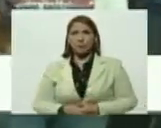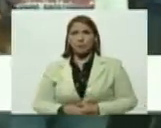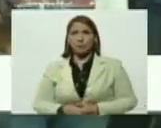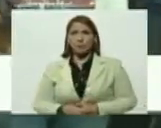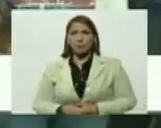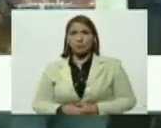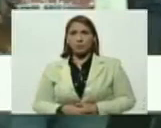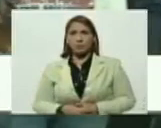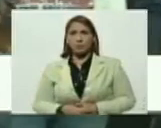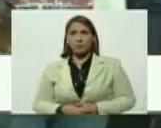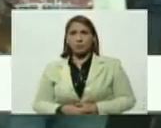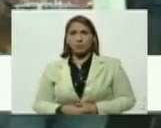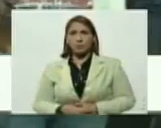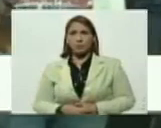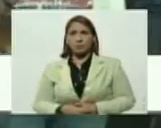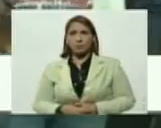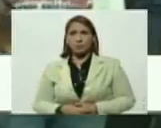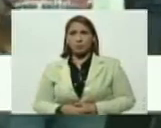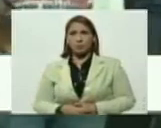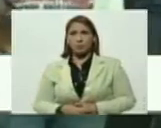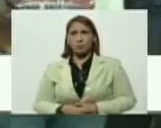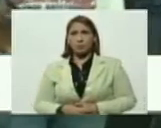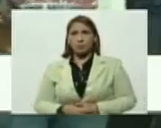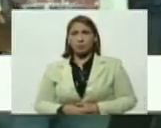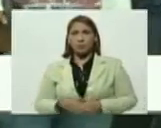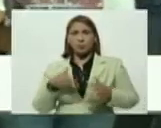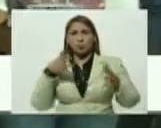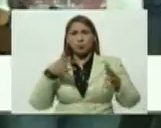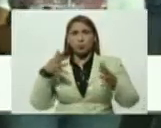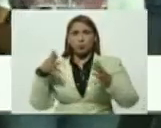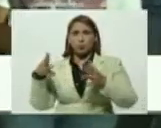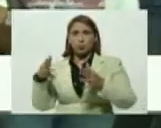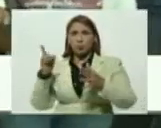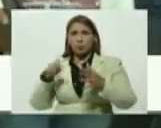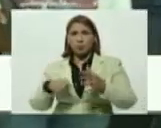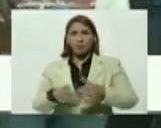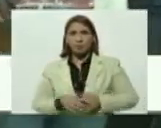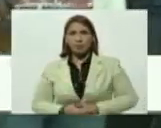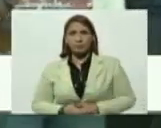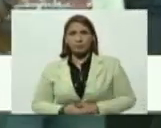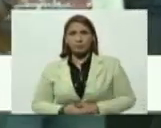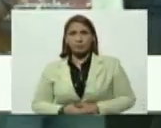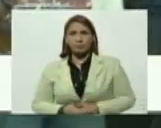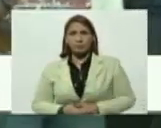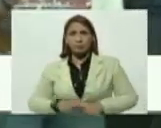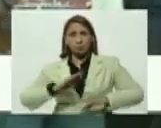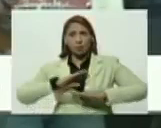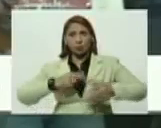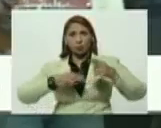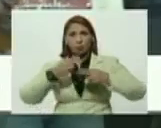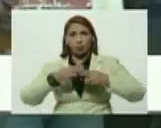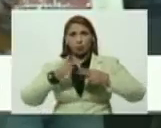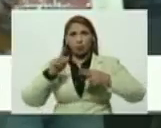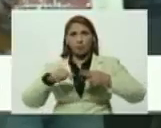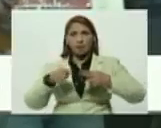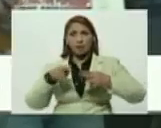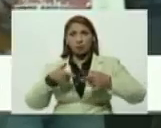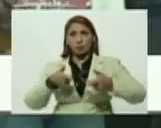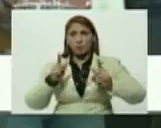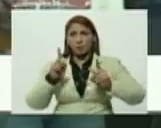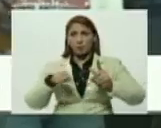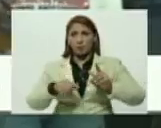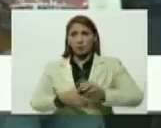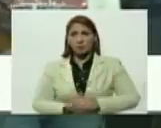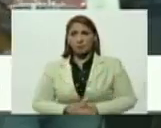el tema de la formación y, por supuesto, presidente, la autoconstrucción. Esto nos va a permitir, por